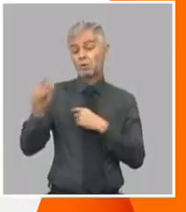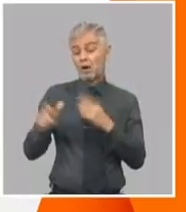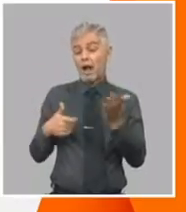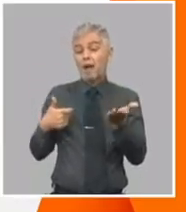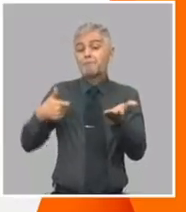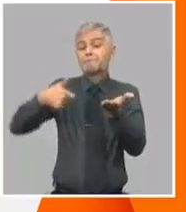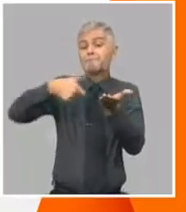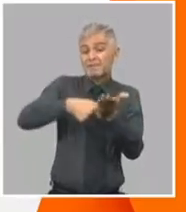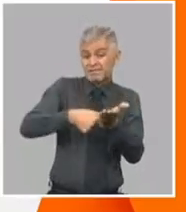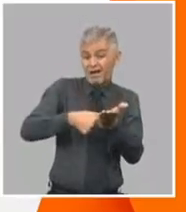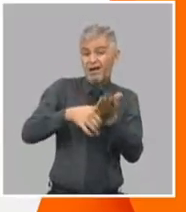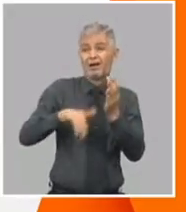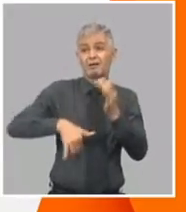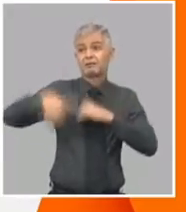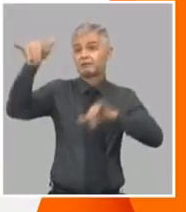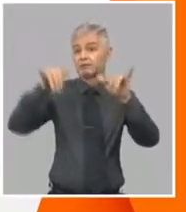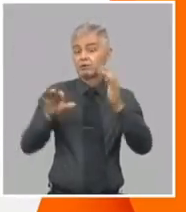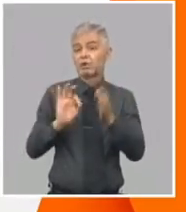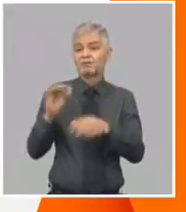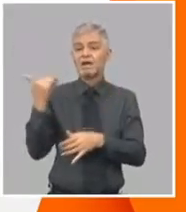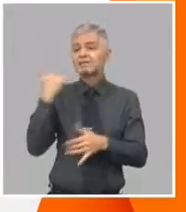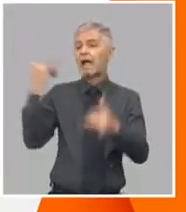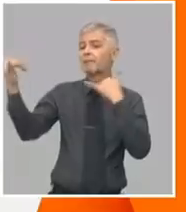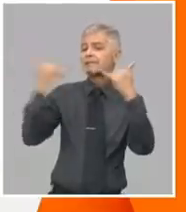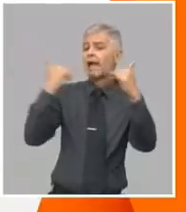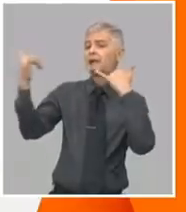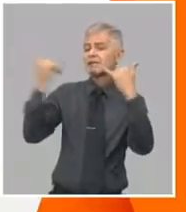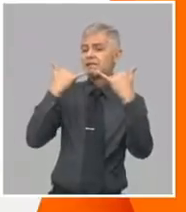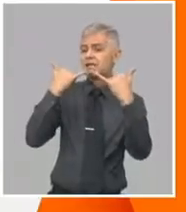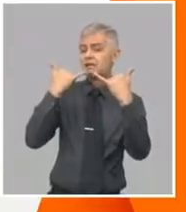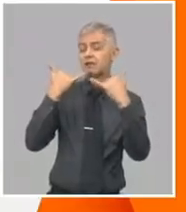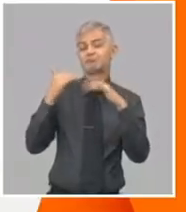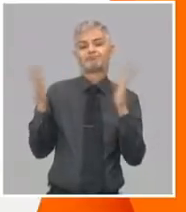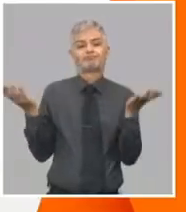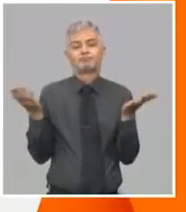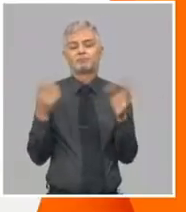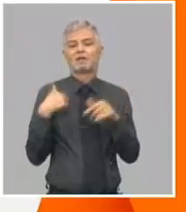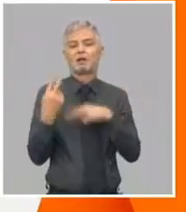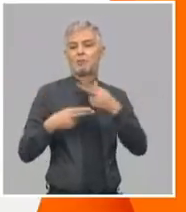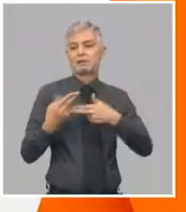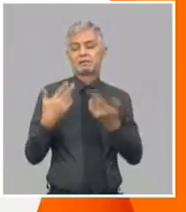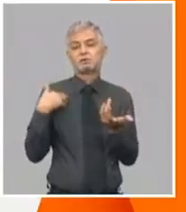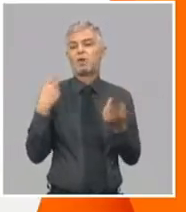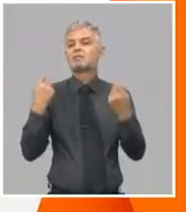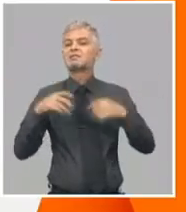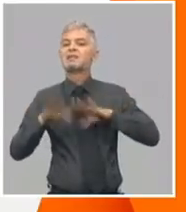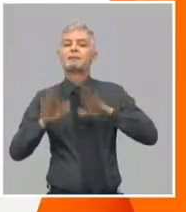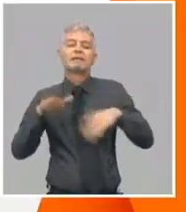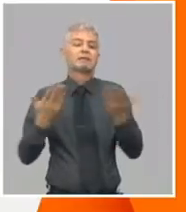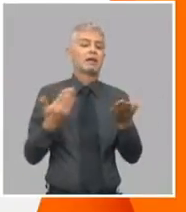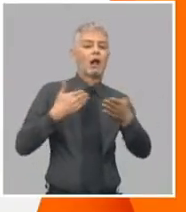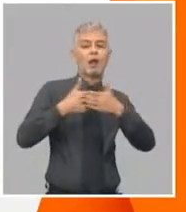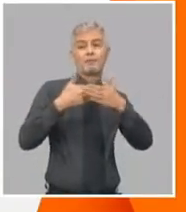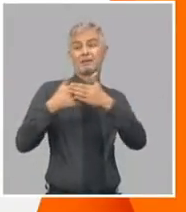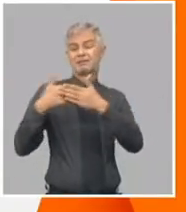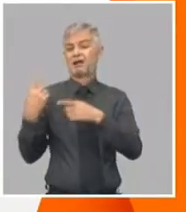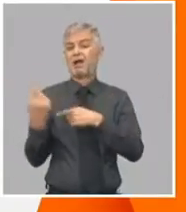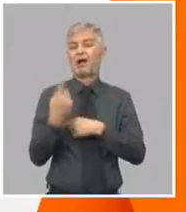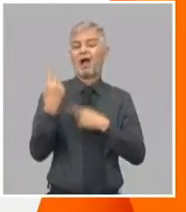hay muchas personas que han llamado que tenían boletos comprados, además tienen que dirigirse a las aerolíneas y en correspondencia con la información de las aerolíneas